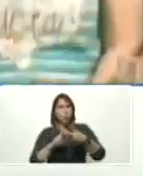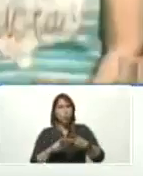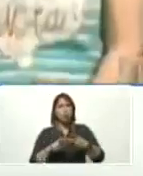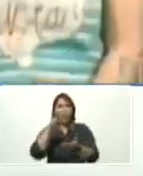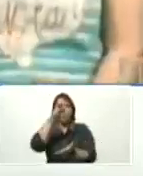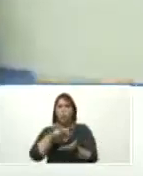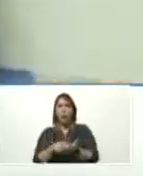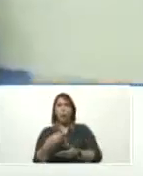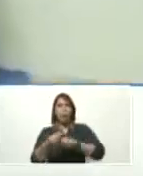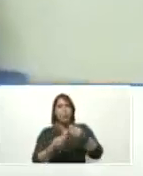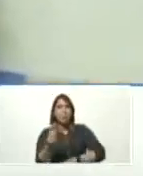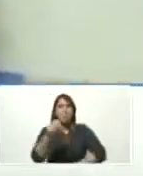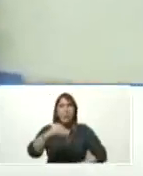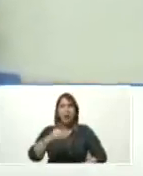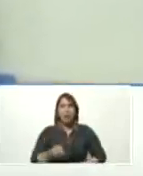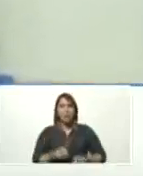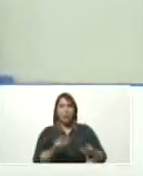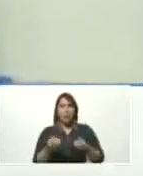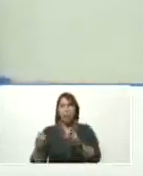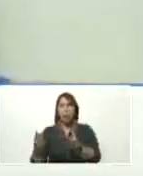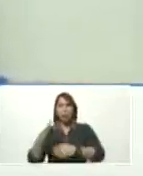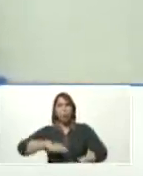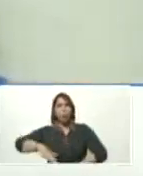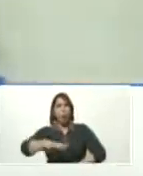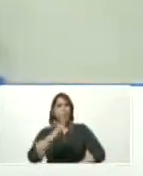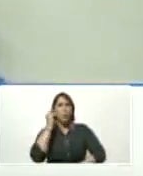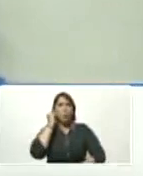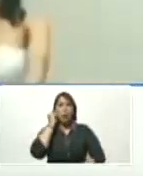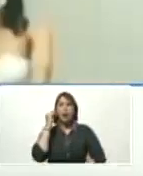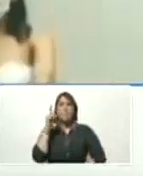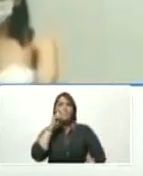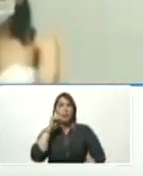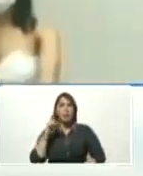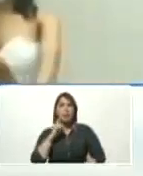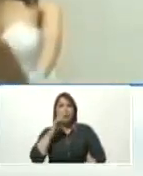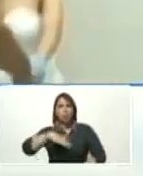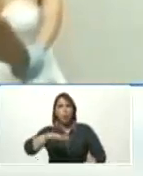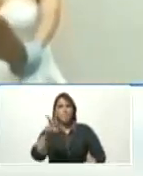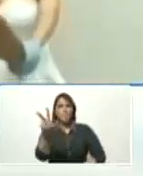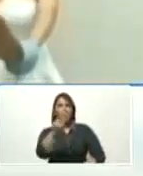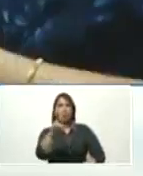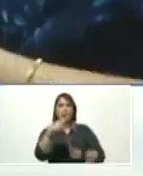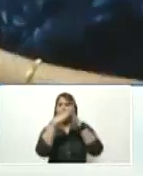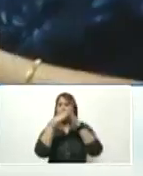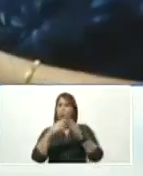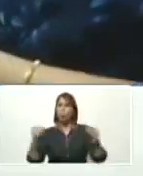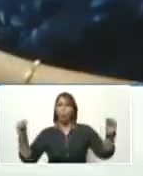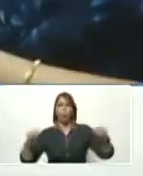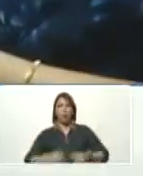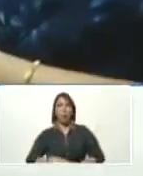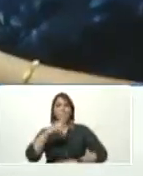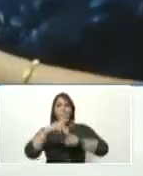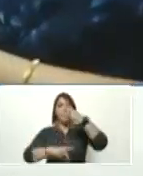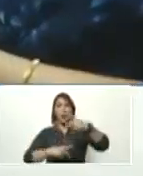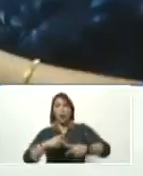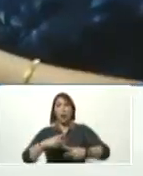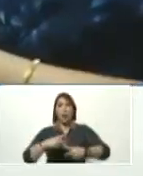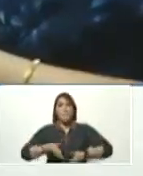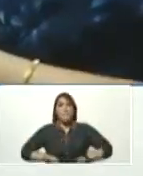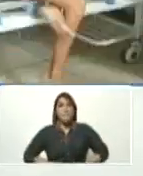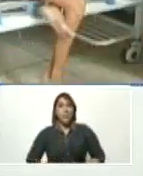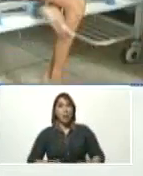hacer más y llegar a todas las mujeres embarazadas del país, todas, con el plan de parto